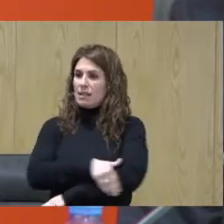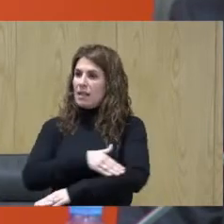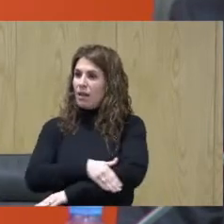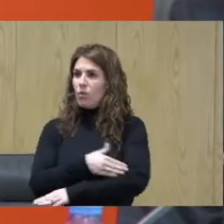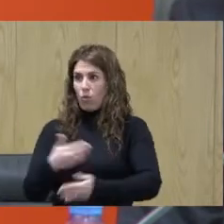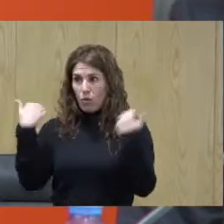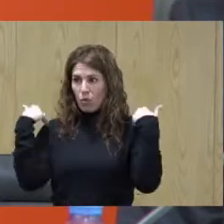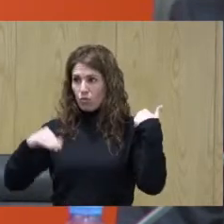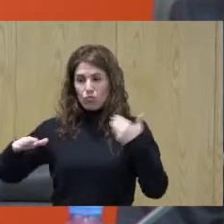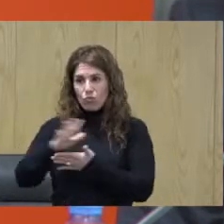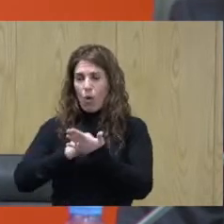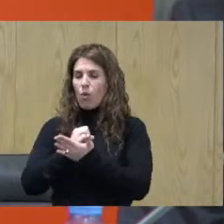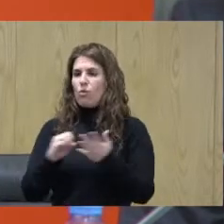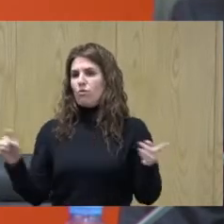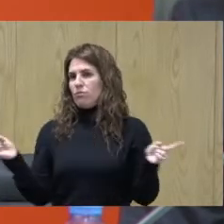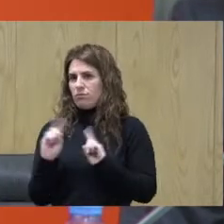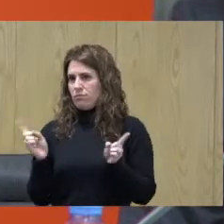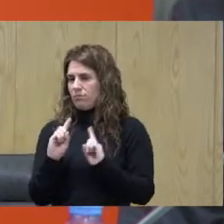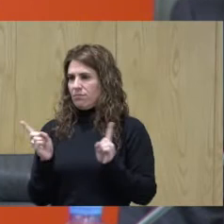más ha cumplido